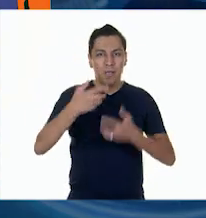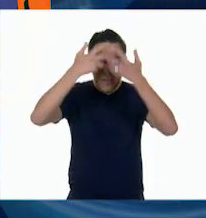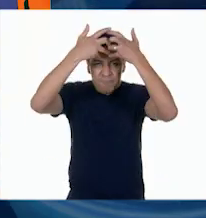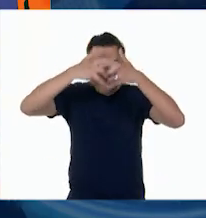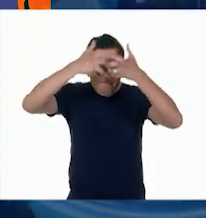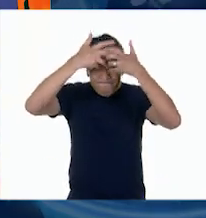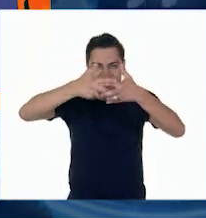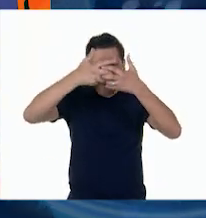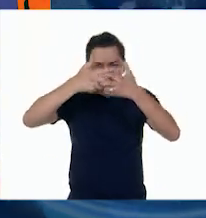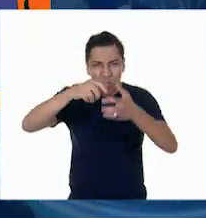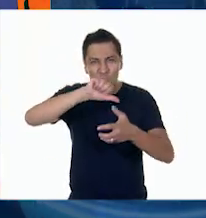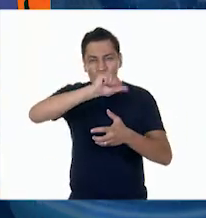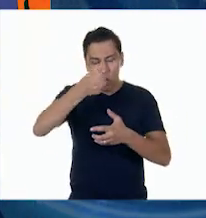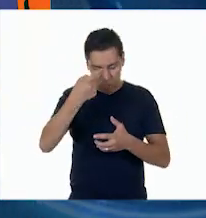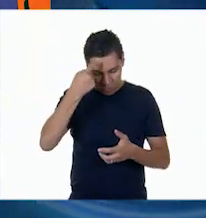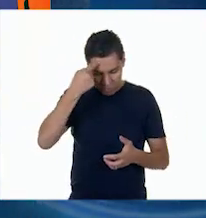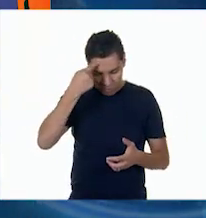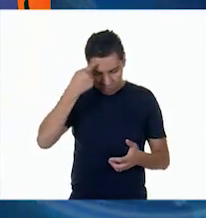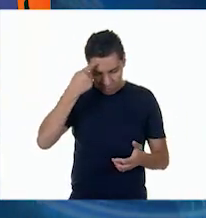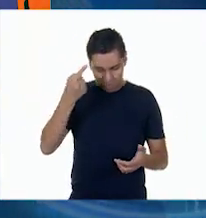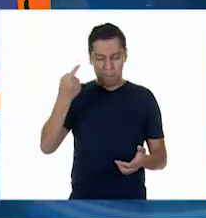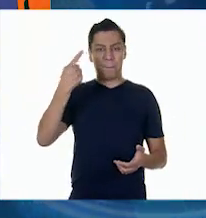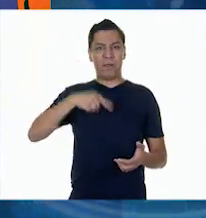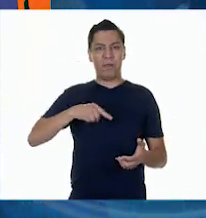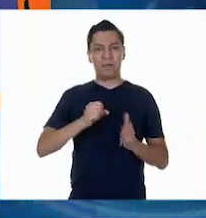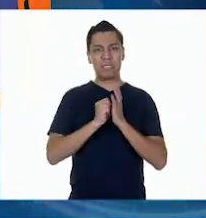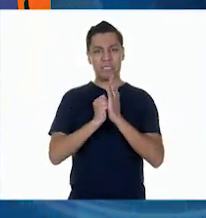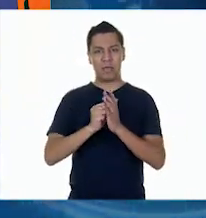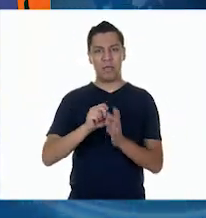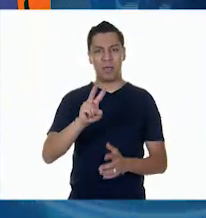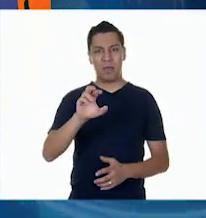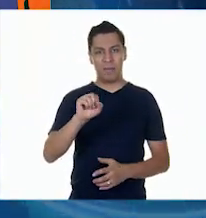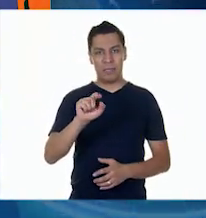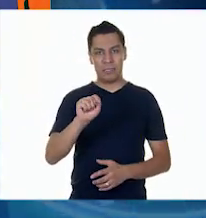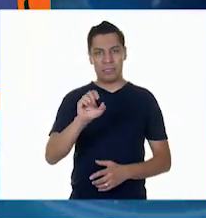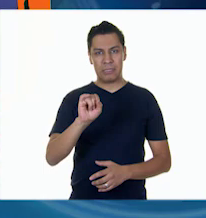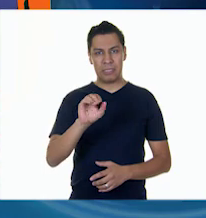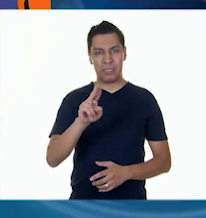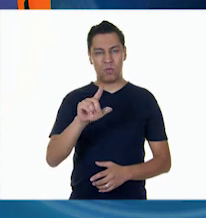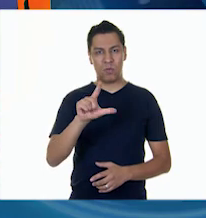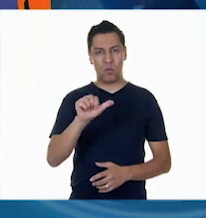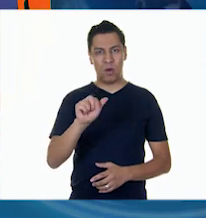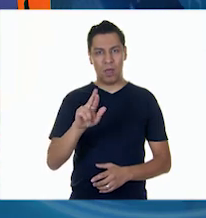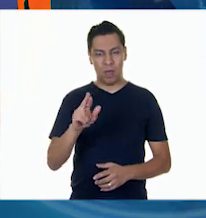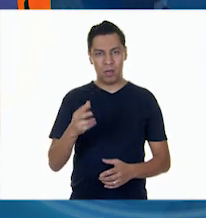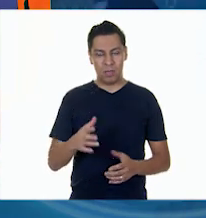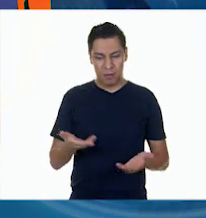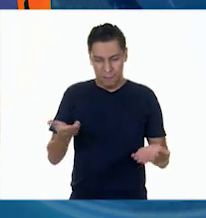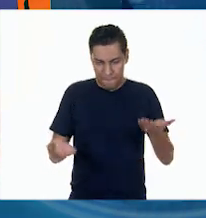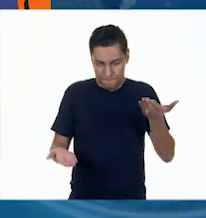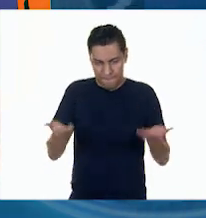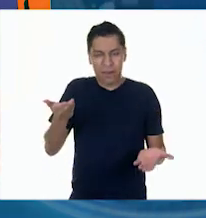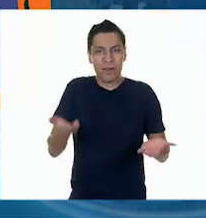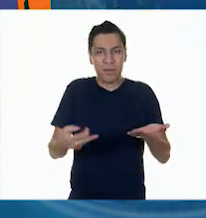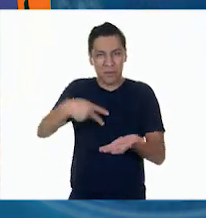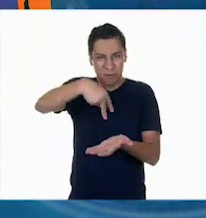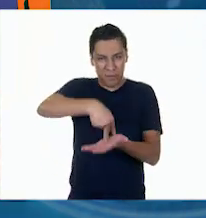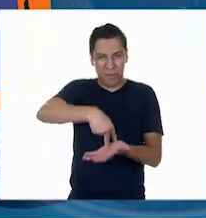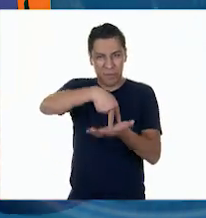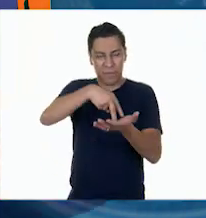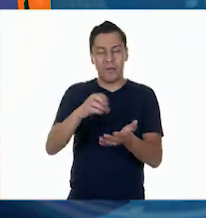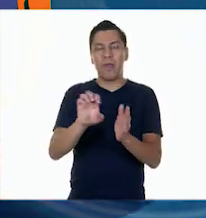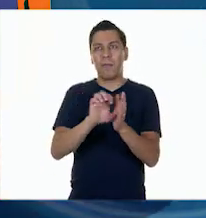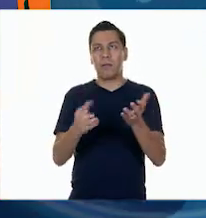el sistema vestibular. El sistema vestibular es un sistema que le emite al cerebro cómo es que estamos parados y evita que